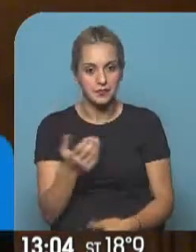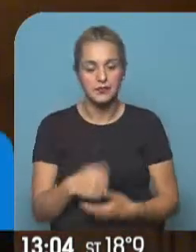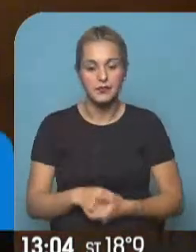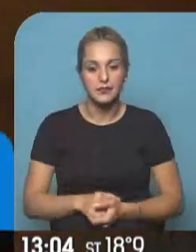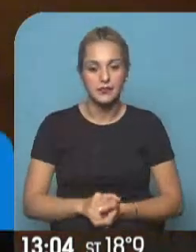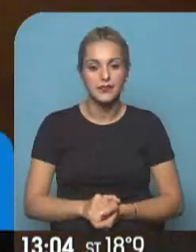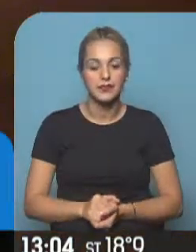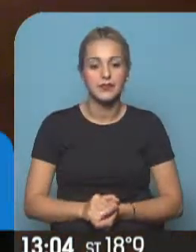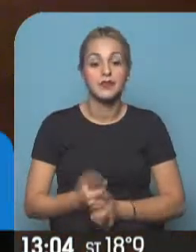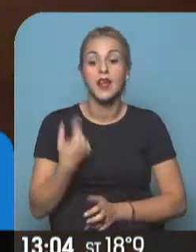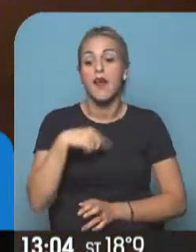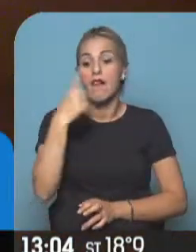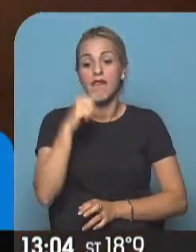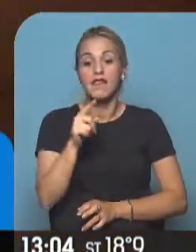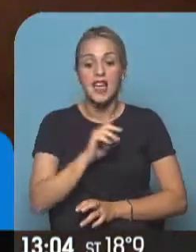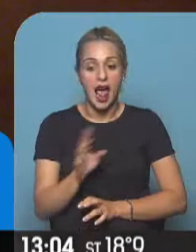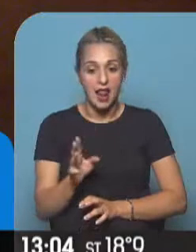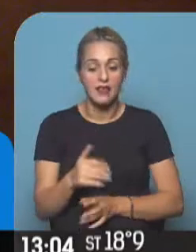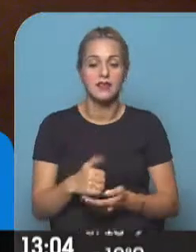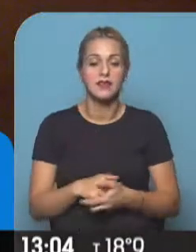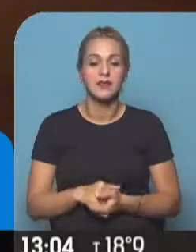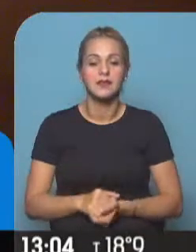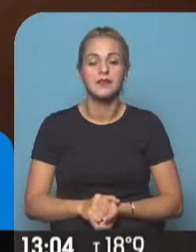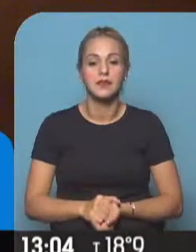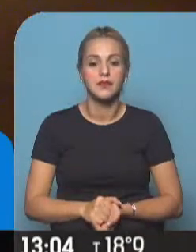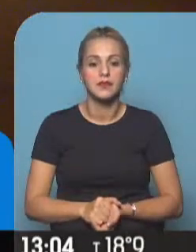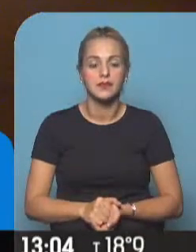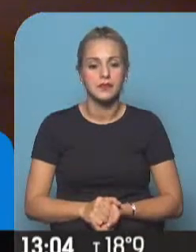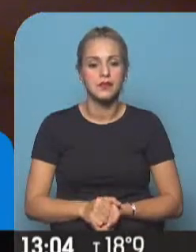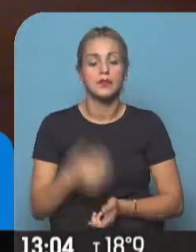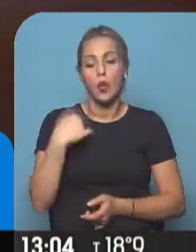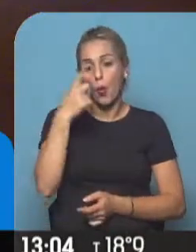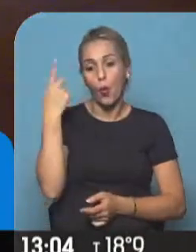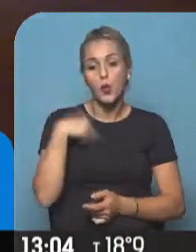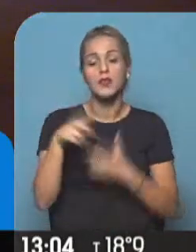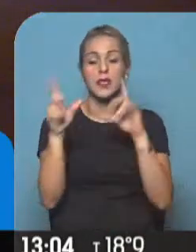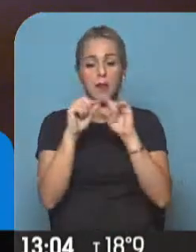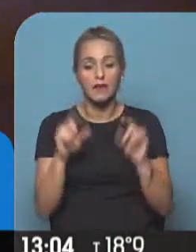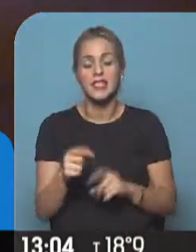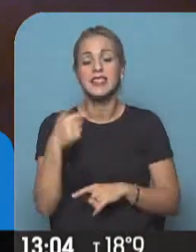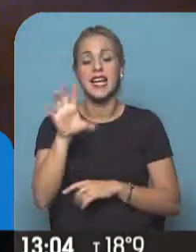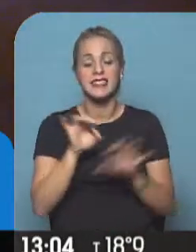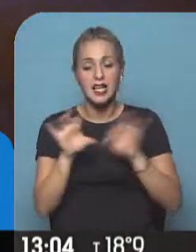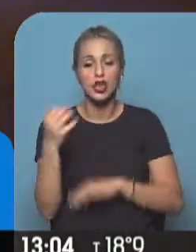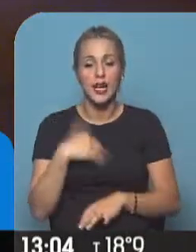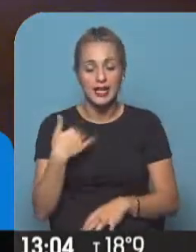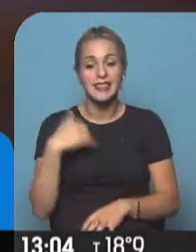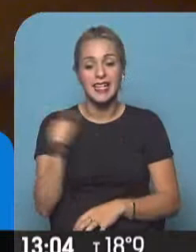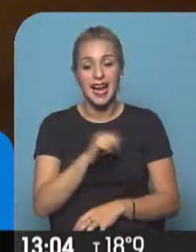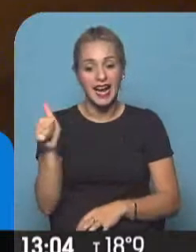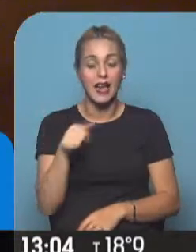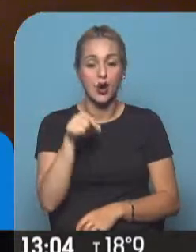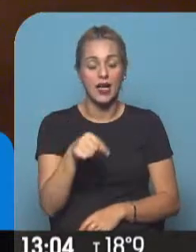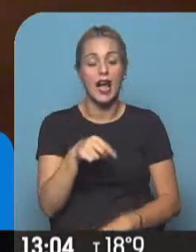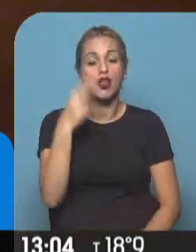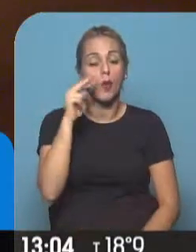Final de unas eliminatorias sudamericanas que fueron para el infarto. En la última fecha, la selección argentina ganó aquí en los